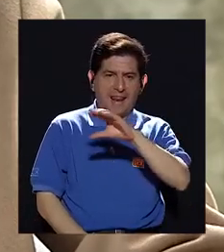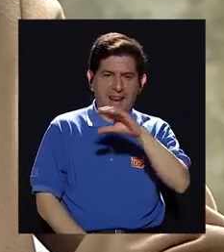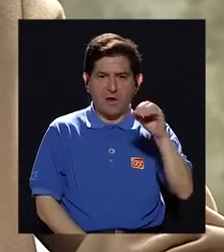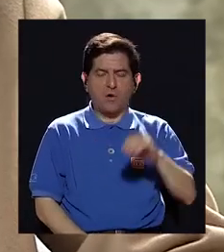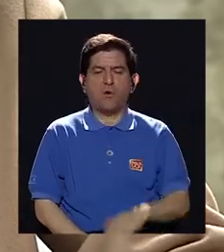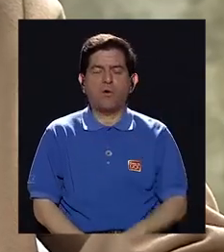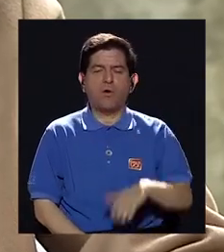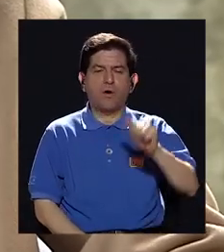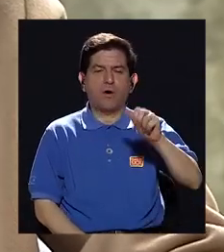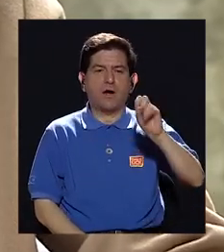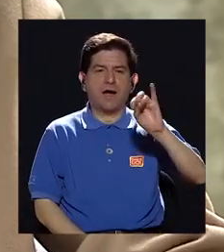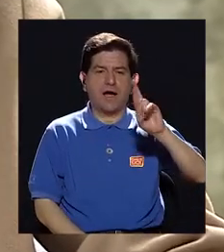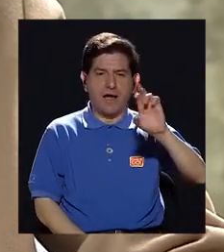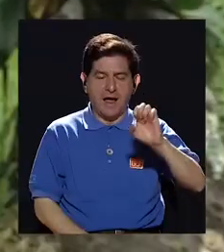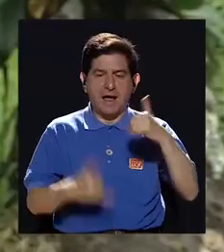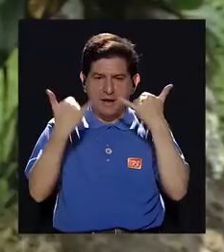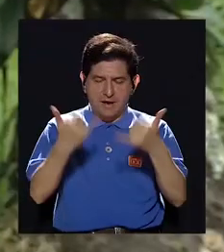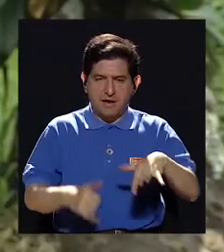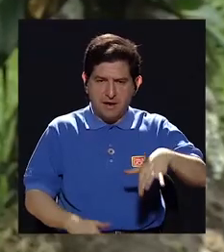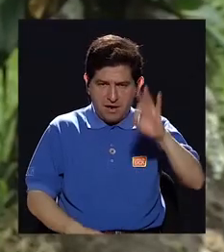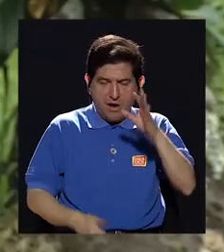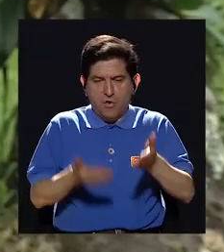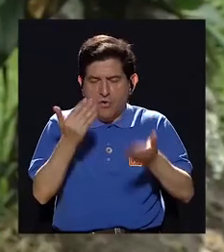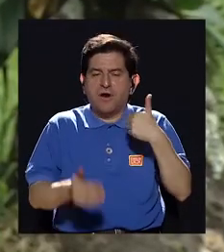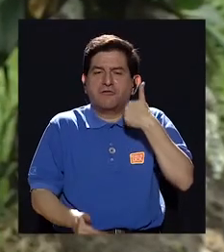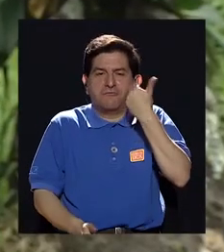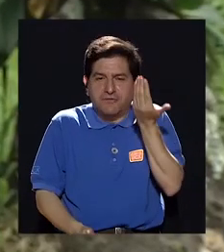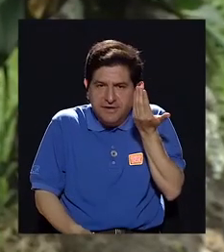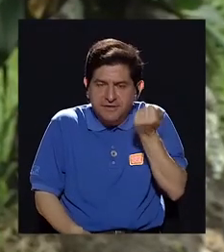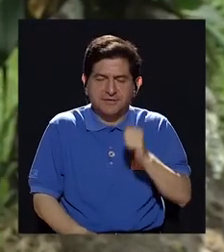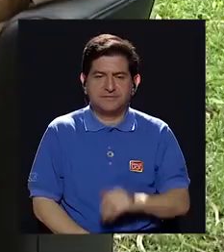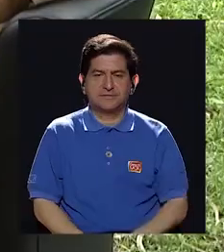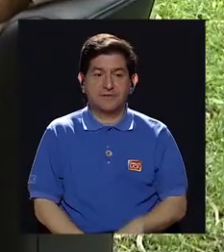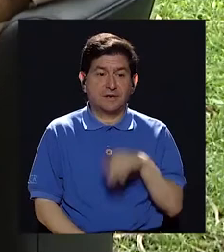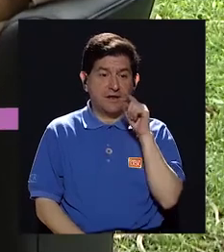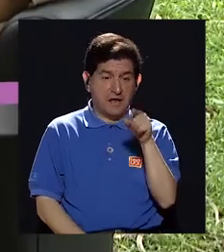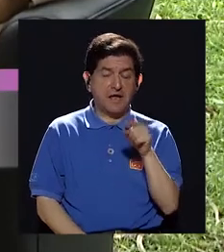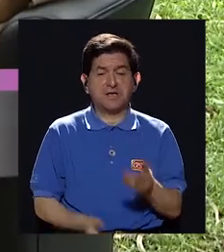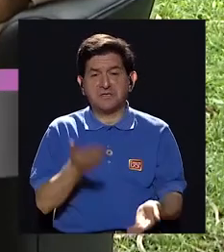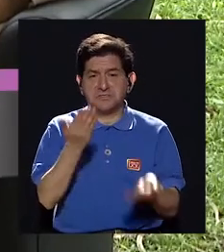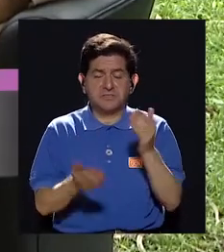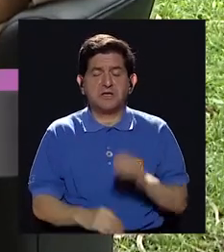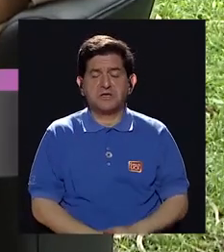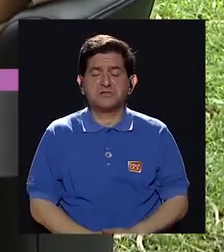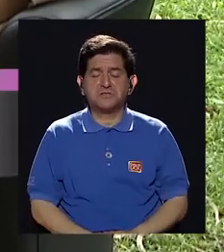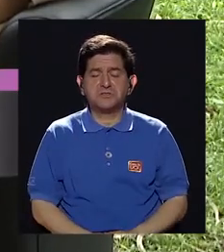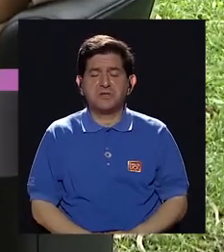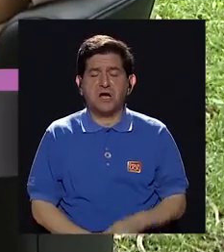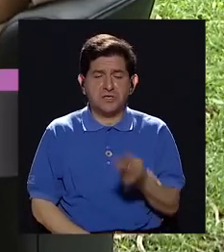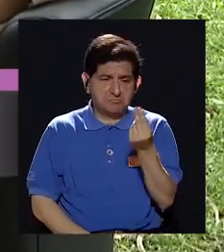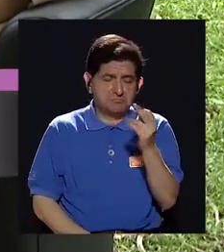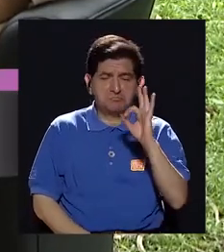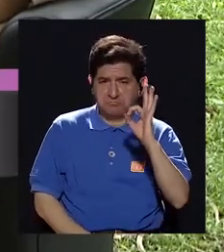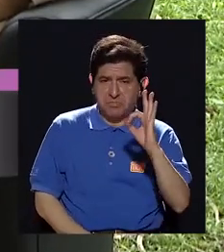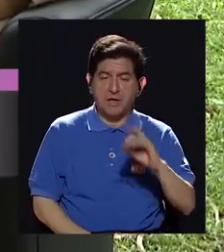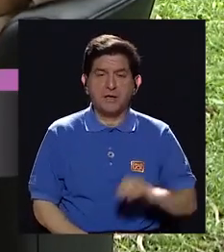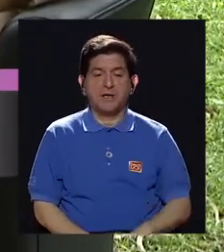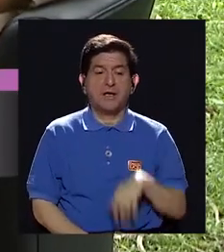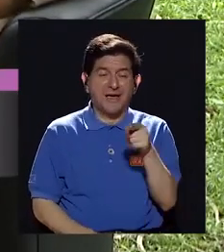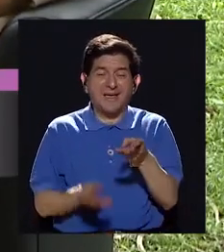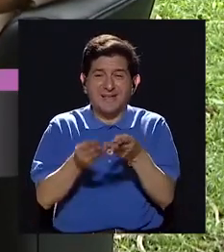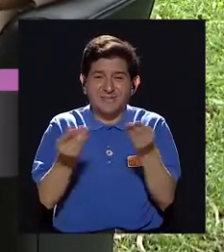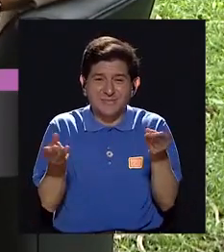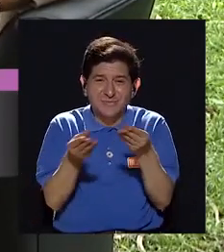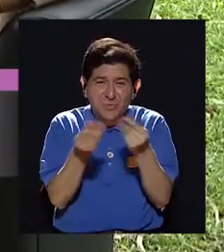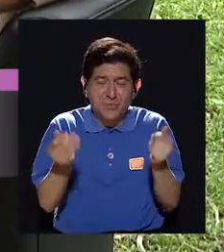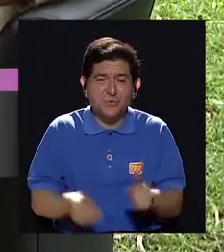de... Los de aire, que de son aire, los que ahorita exacto. Se consiguen con relativa facilidad. Sí, y son relativamente cómodos y eso produce de